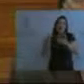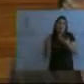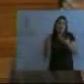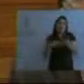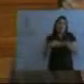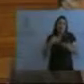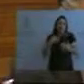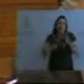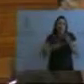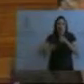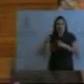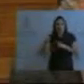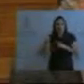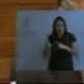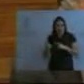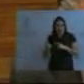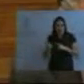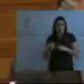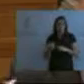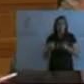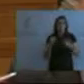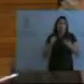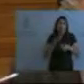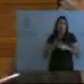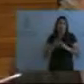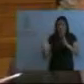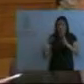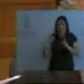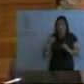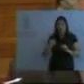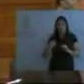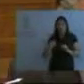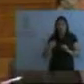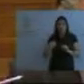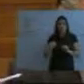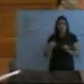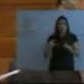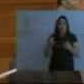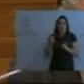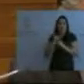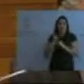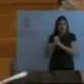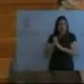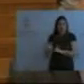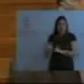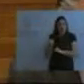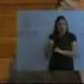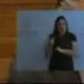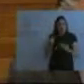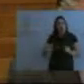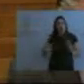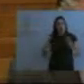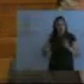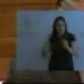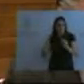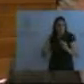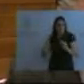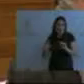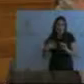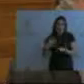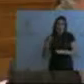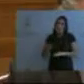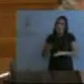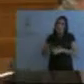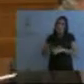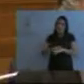un problema económico en esos momentos. Bueno, pues para ese periodo de tiempo en el que tiene una escasa carga de trabajo, la formación resultaría esencial para